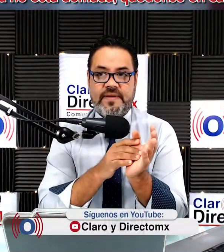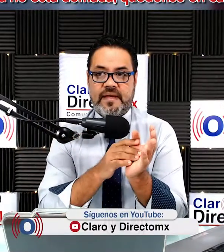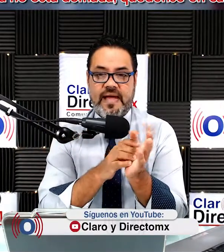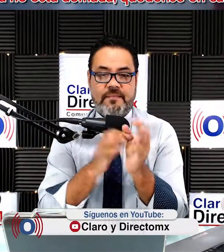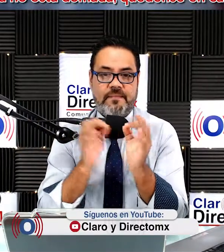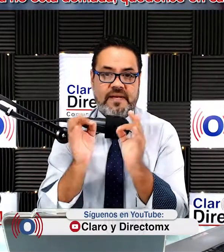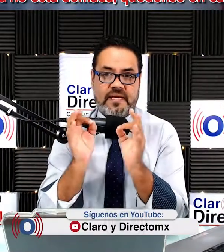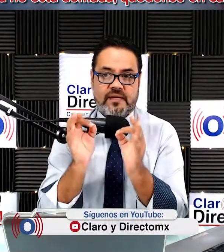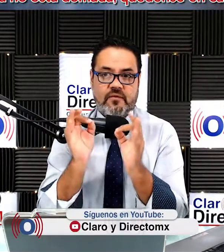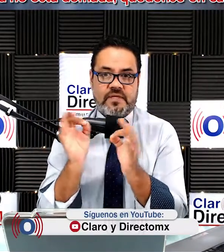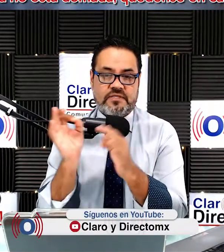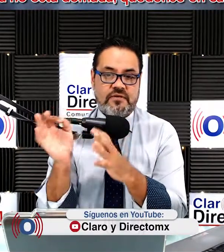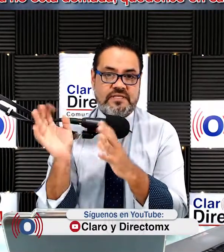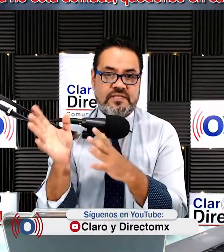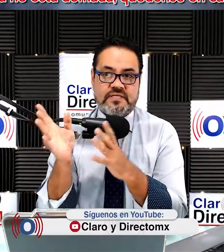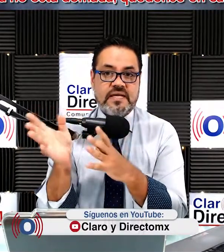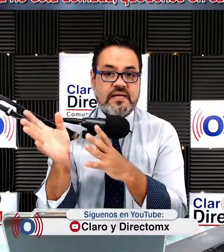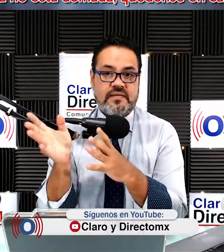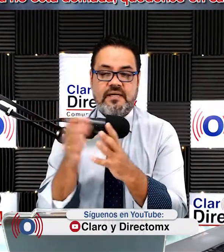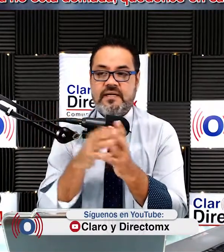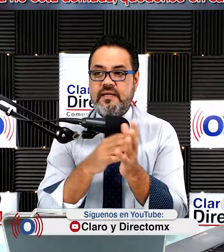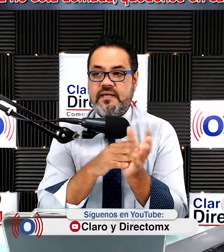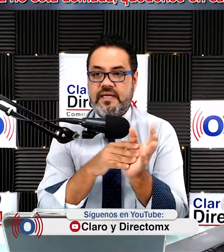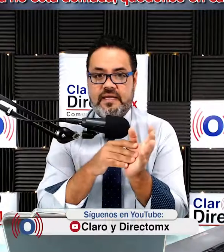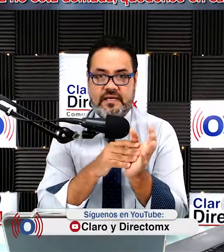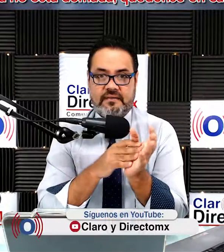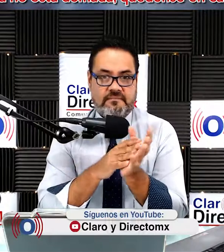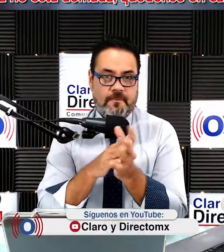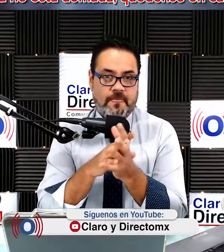qué saber con precisión a ciencia cierta